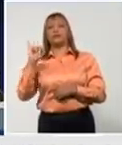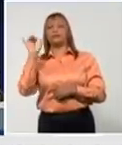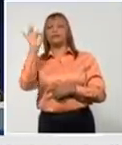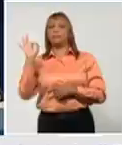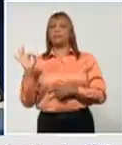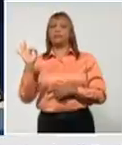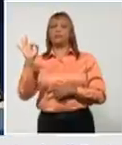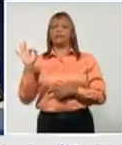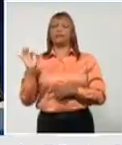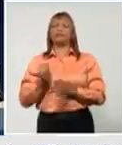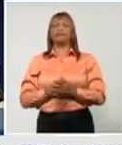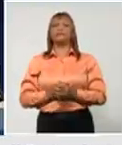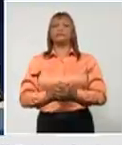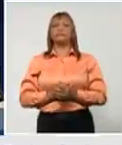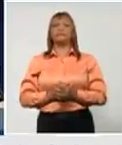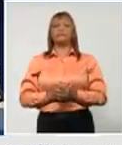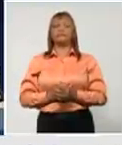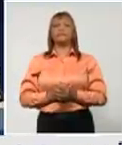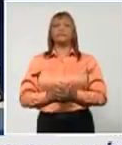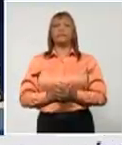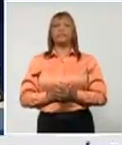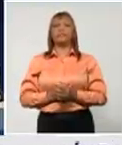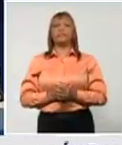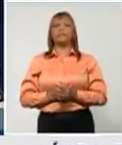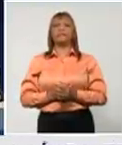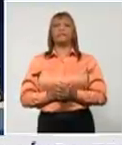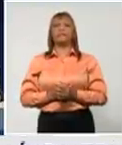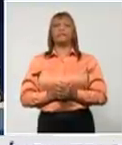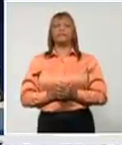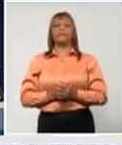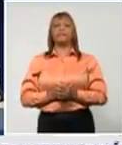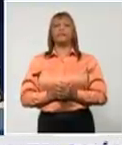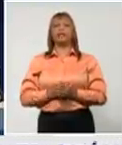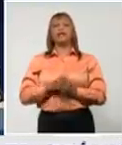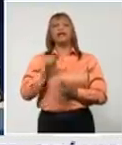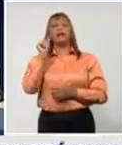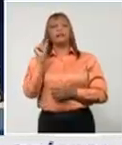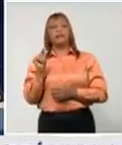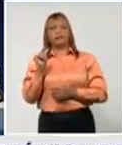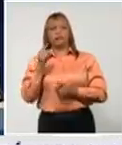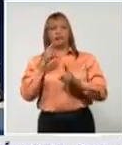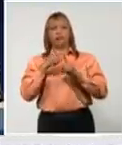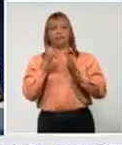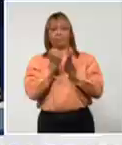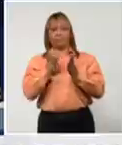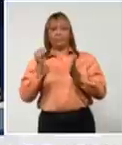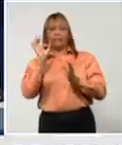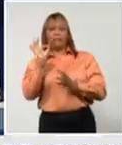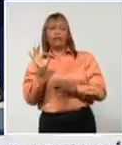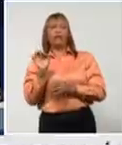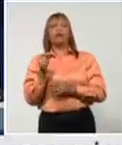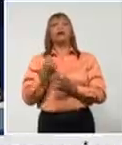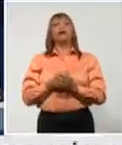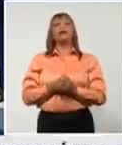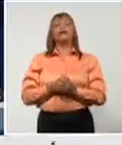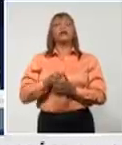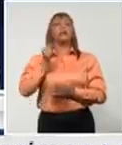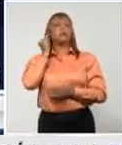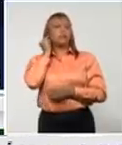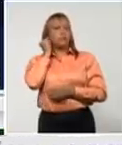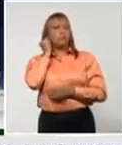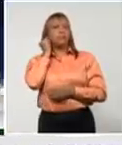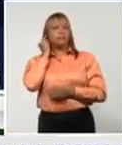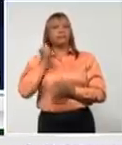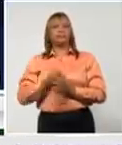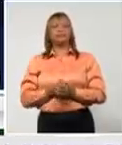4,66%. El caso confirmado, como dije, es una paciente de sexo femenino,